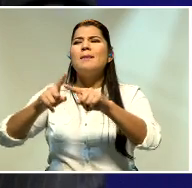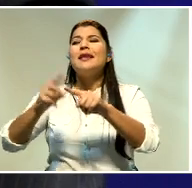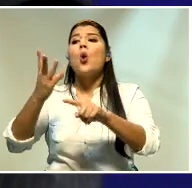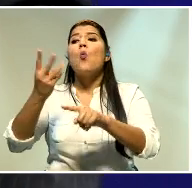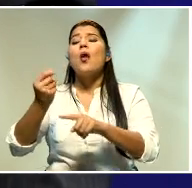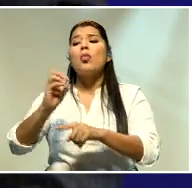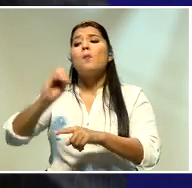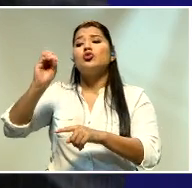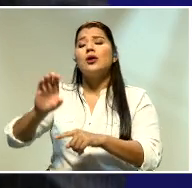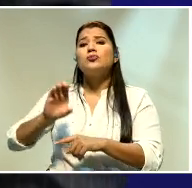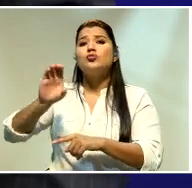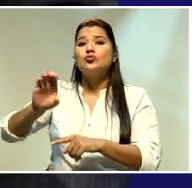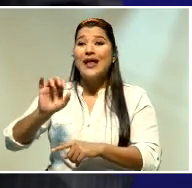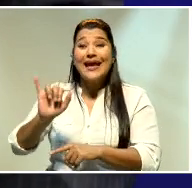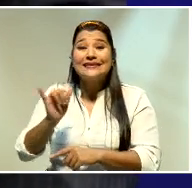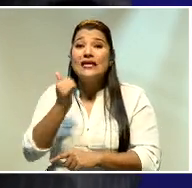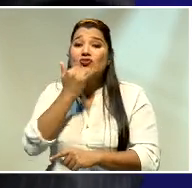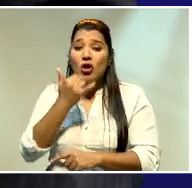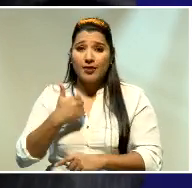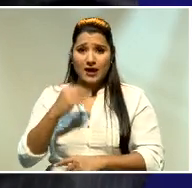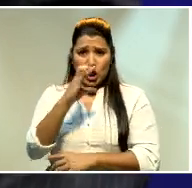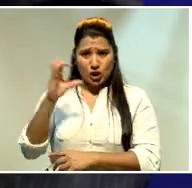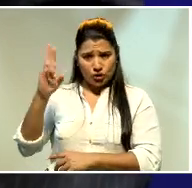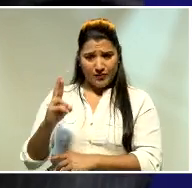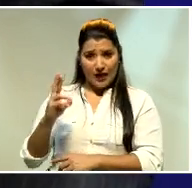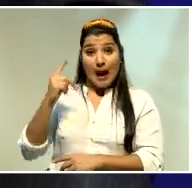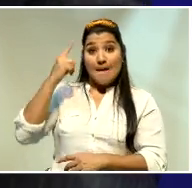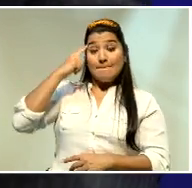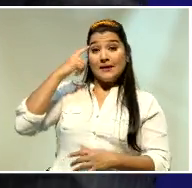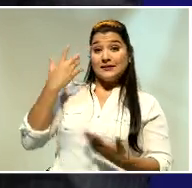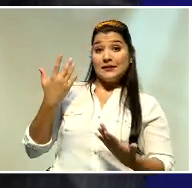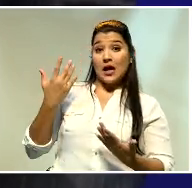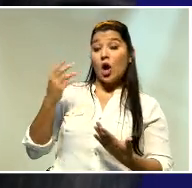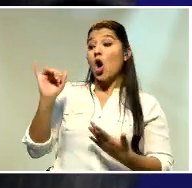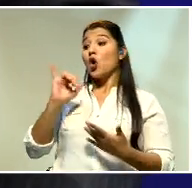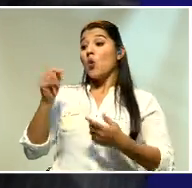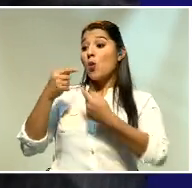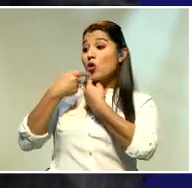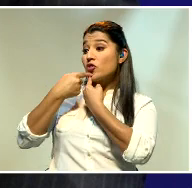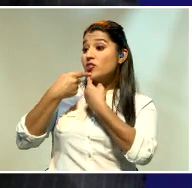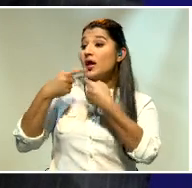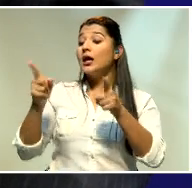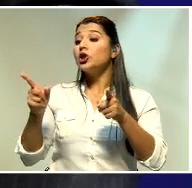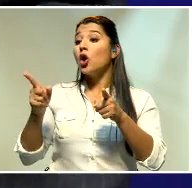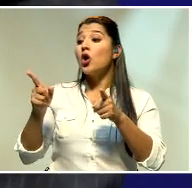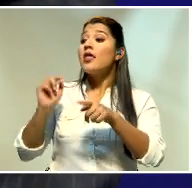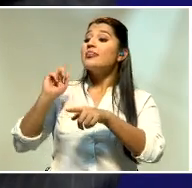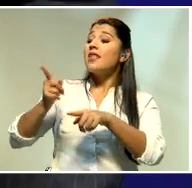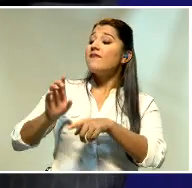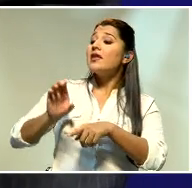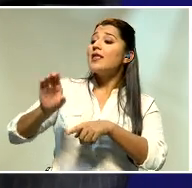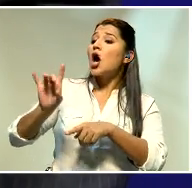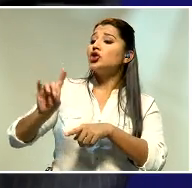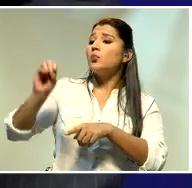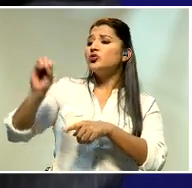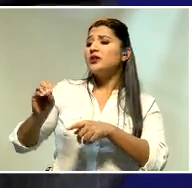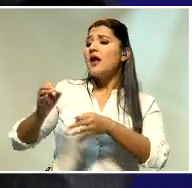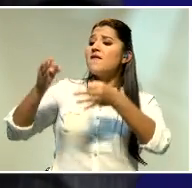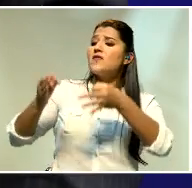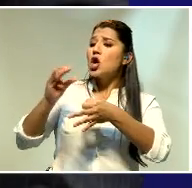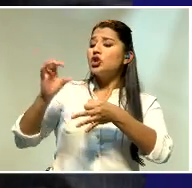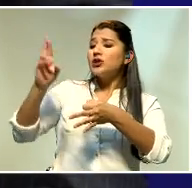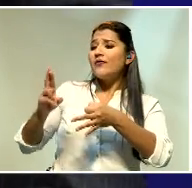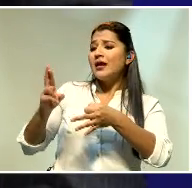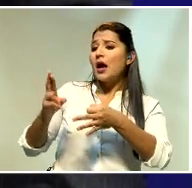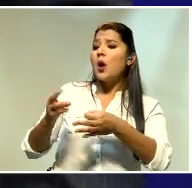Nosotros, el gran error de Costa Rica fue pensar que porque decretaba constitucionalmente que le ponía el 8% íbamos a ser un país educado. Y no